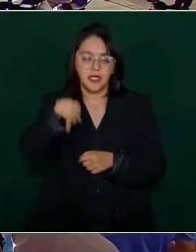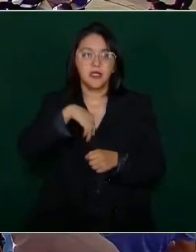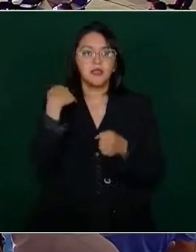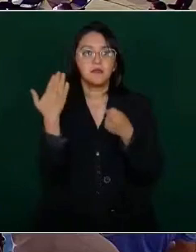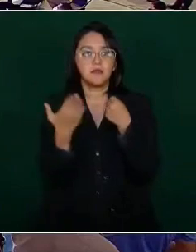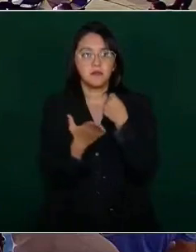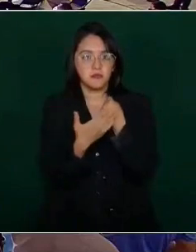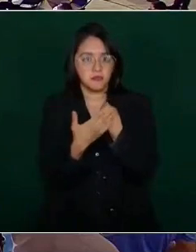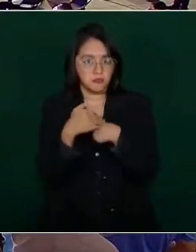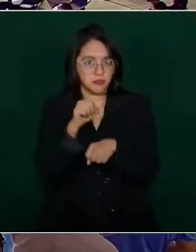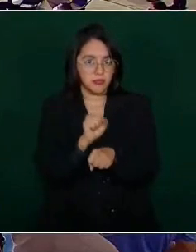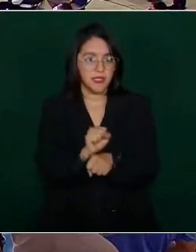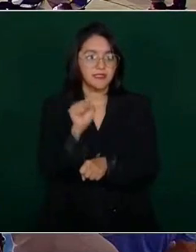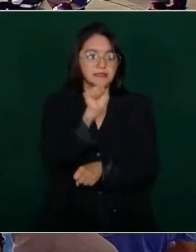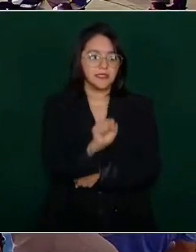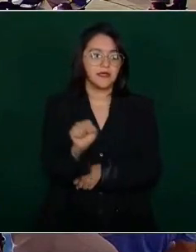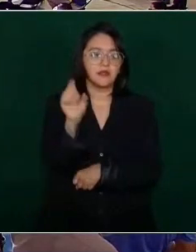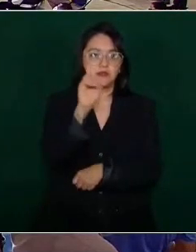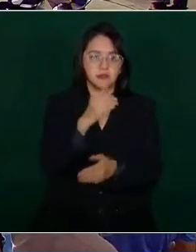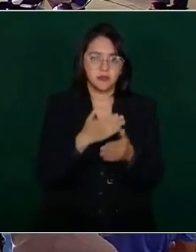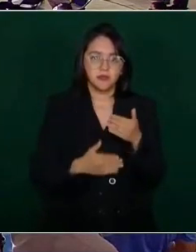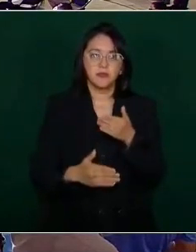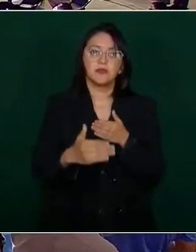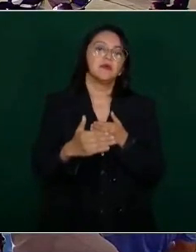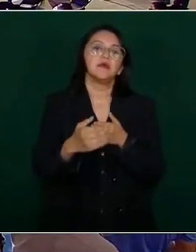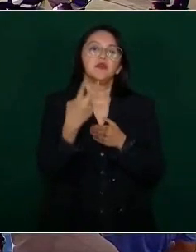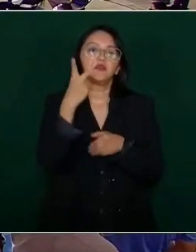semana es